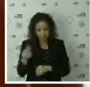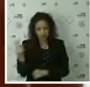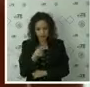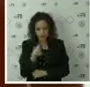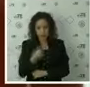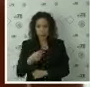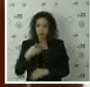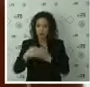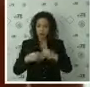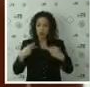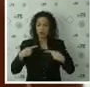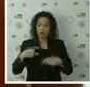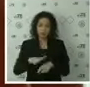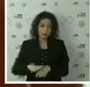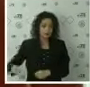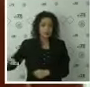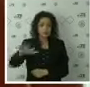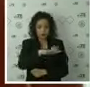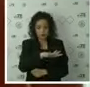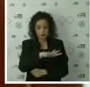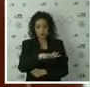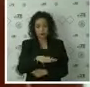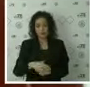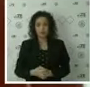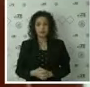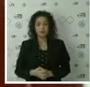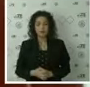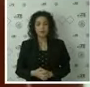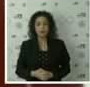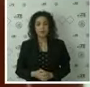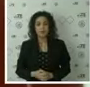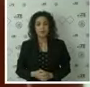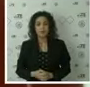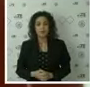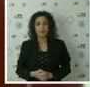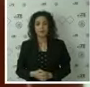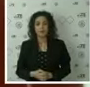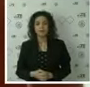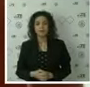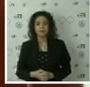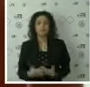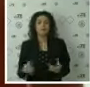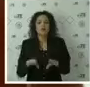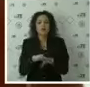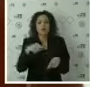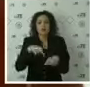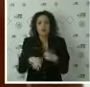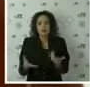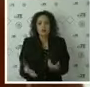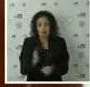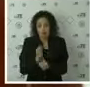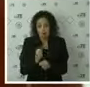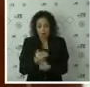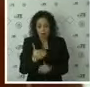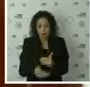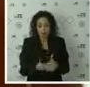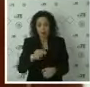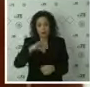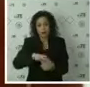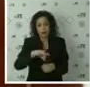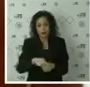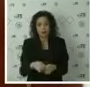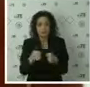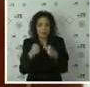la ciudadanía, que aparte se da en el parteaguas, claro, pues de un proceso electoral que ya estamos